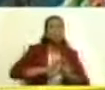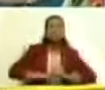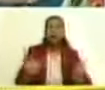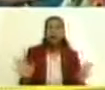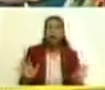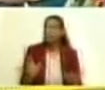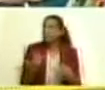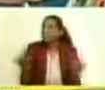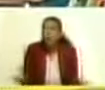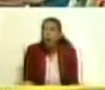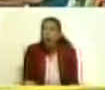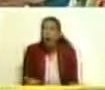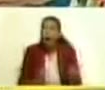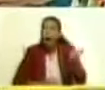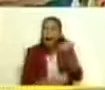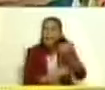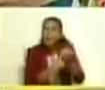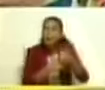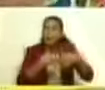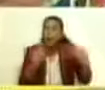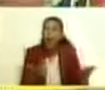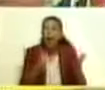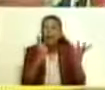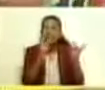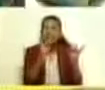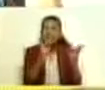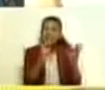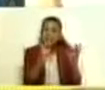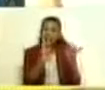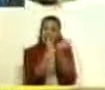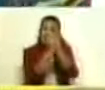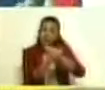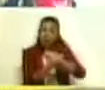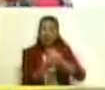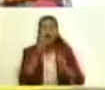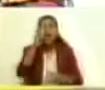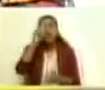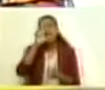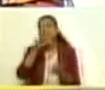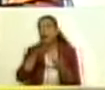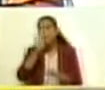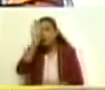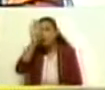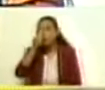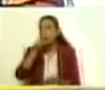¿Qué fuerza va a respaldar este plan de la 7T hacia el 2030?